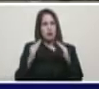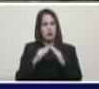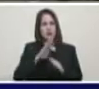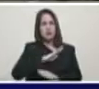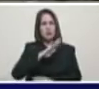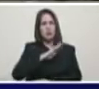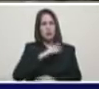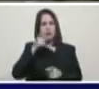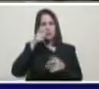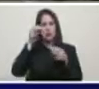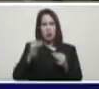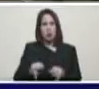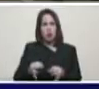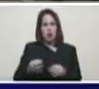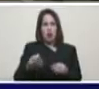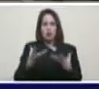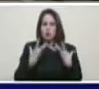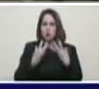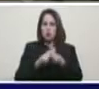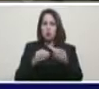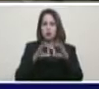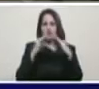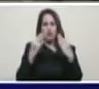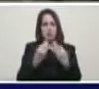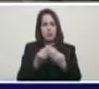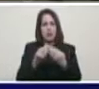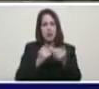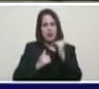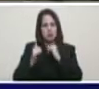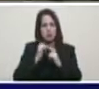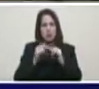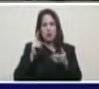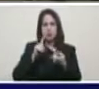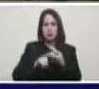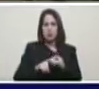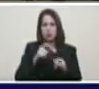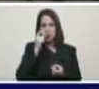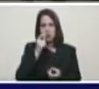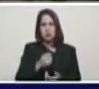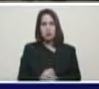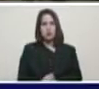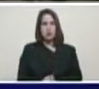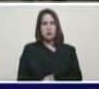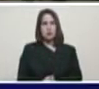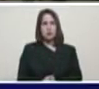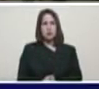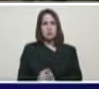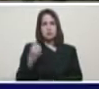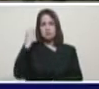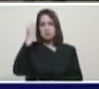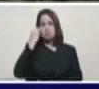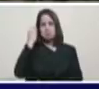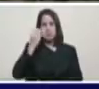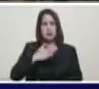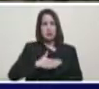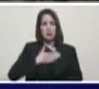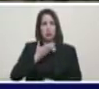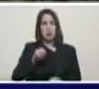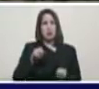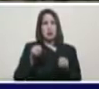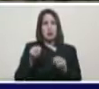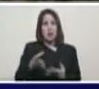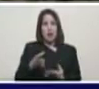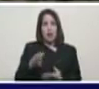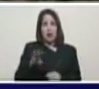tranquila con su niño con su espos imagínense que pudiéramos contar al